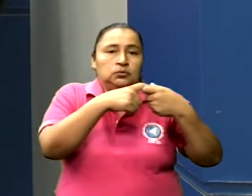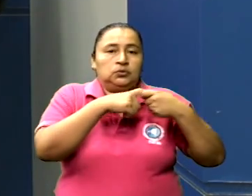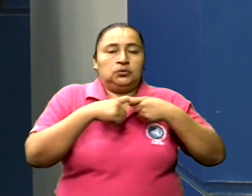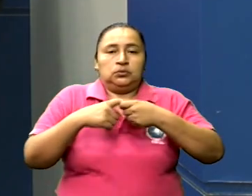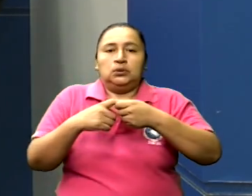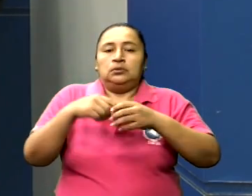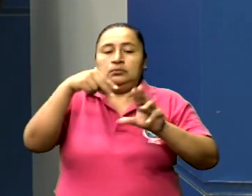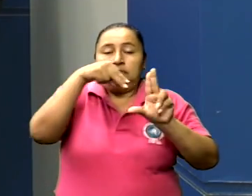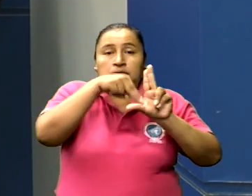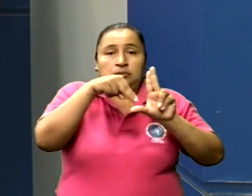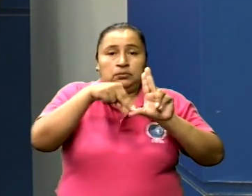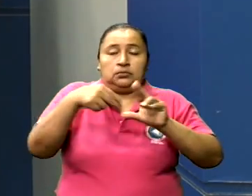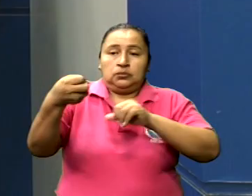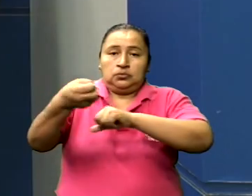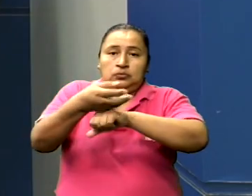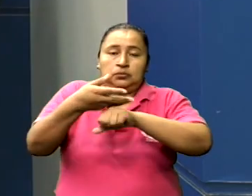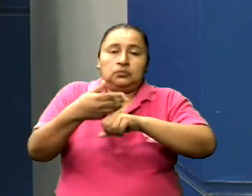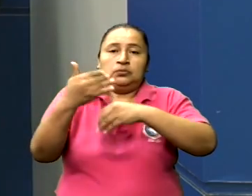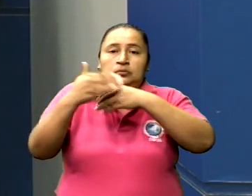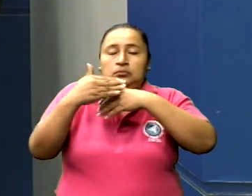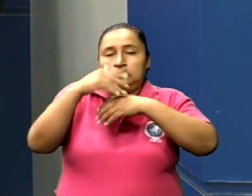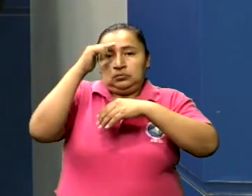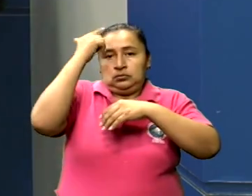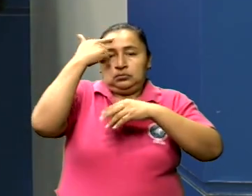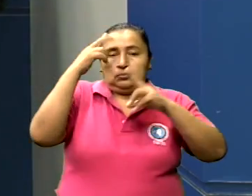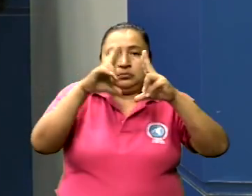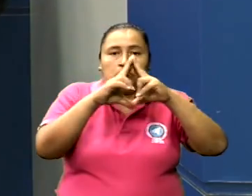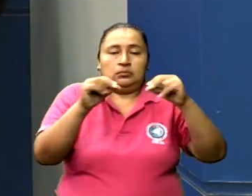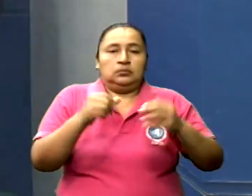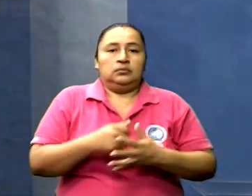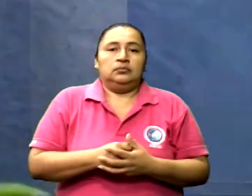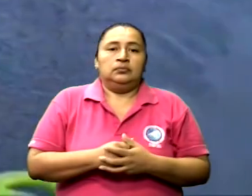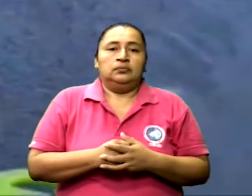el SINAPRED con orientaciones del gobierno de Nicaragua.